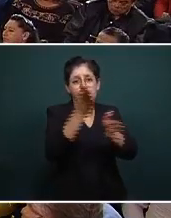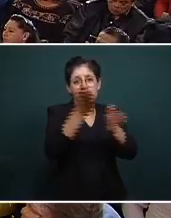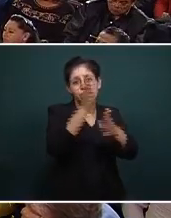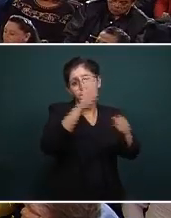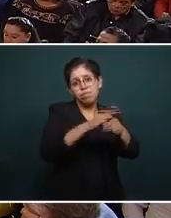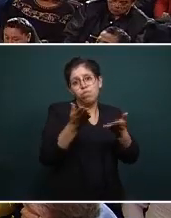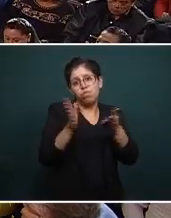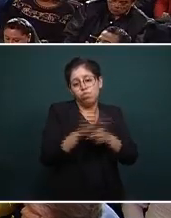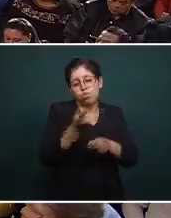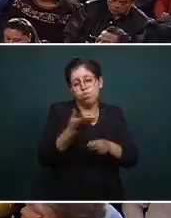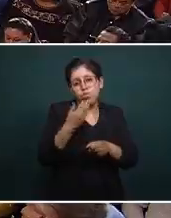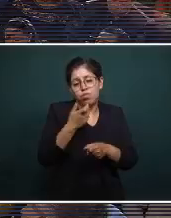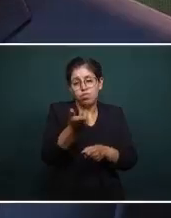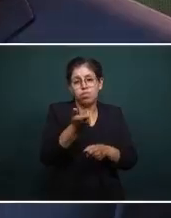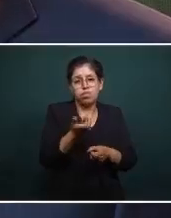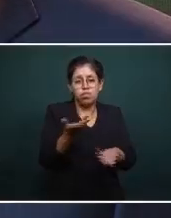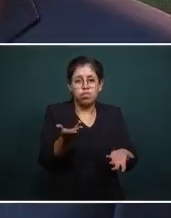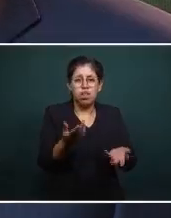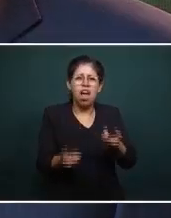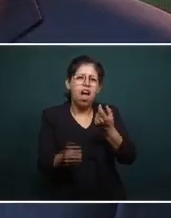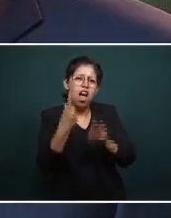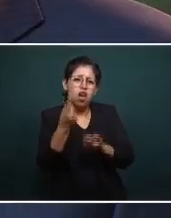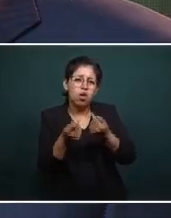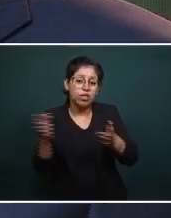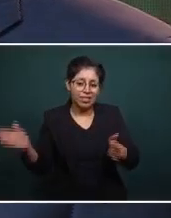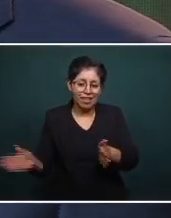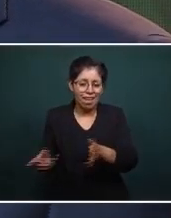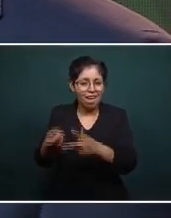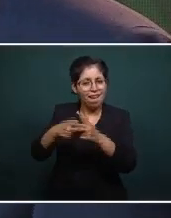y algunos que no debieron